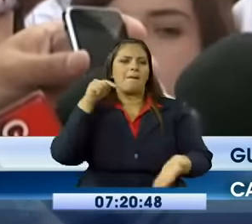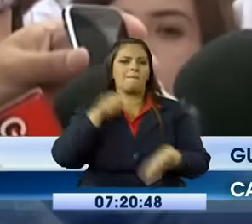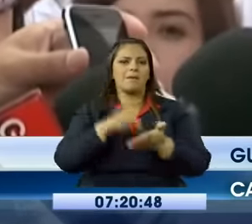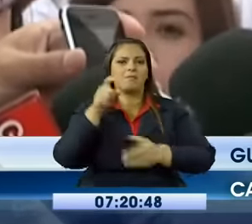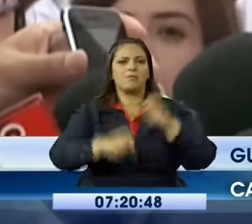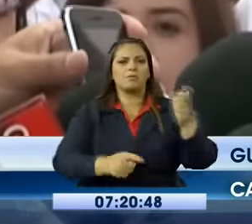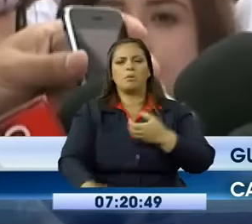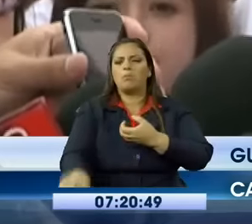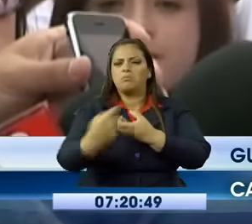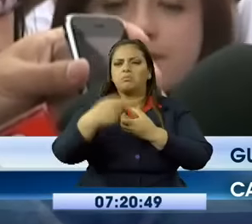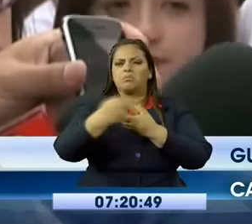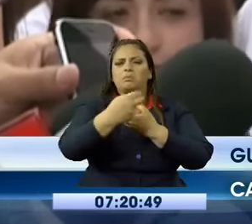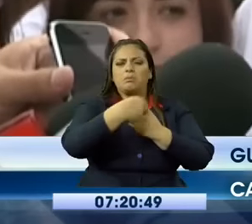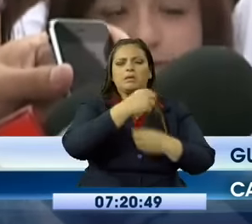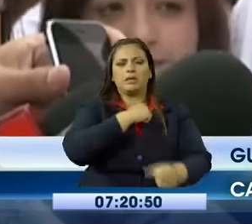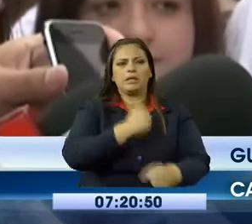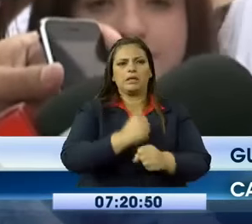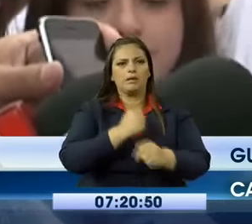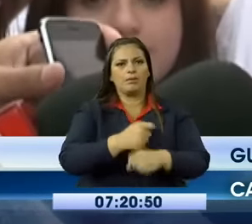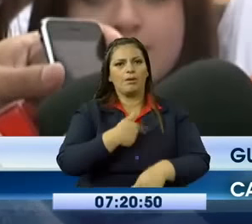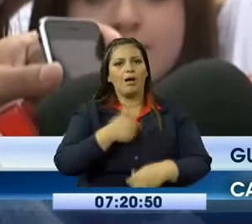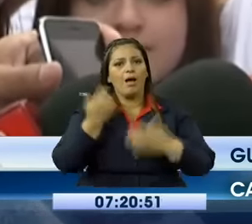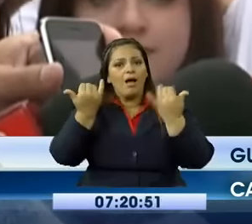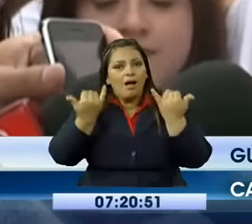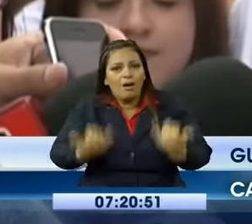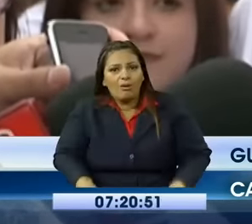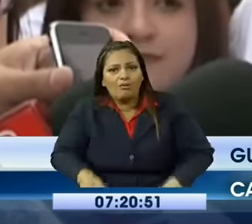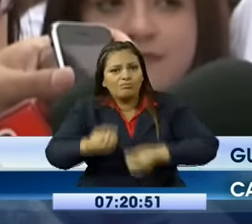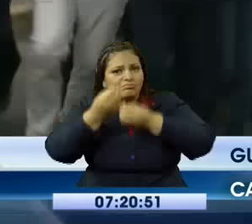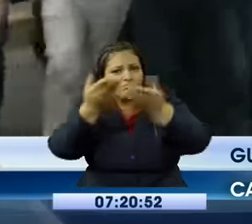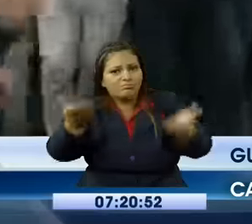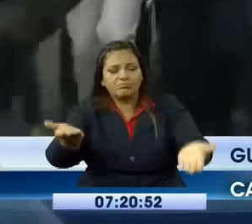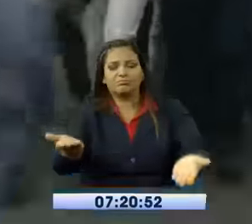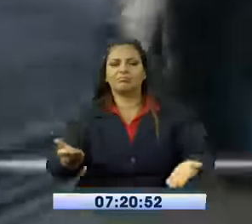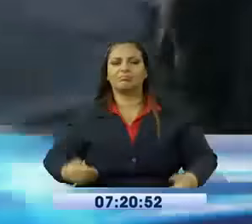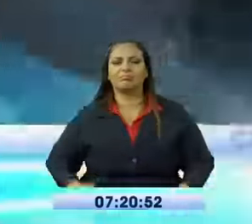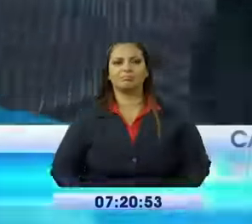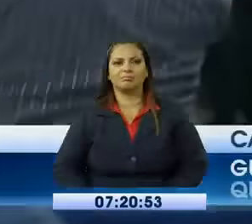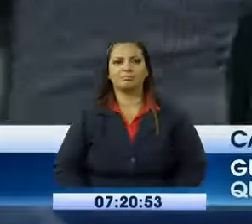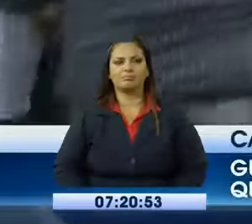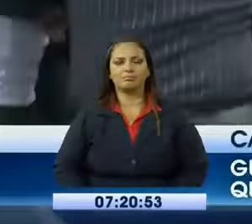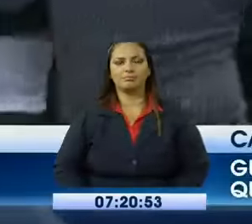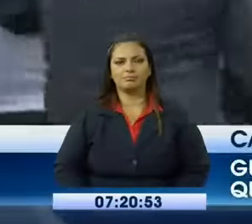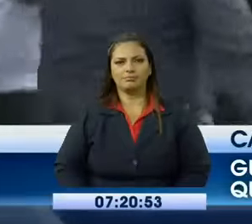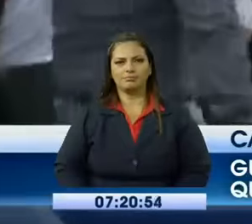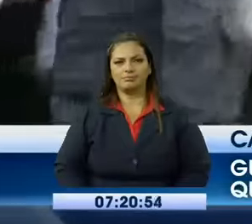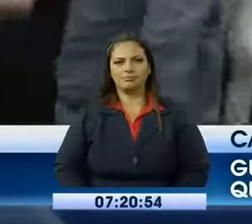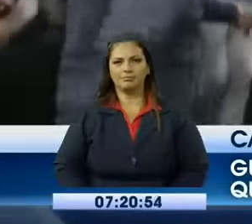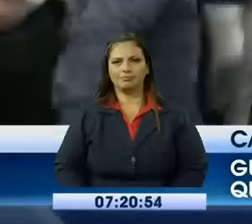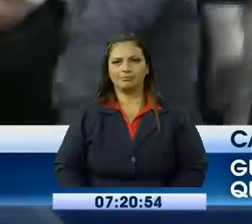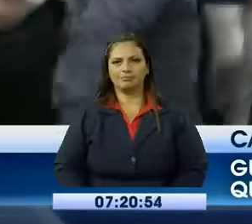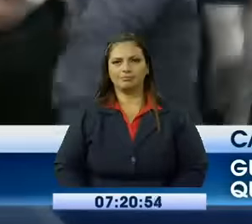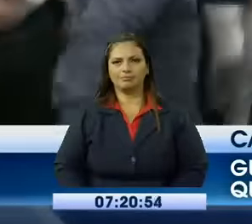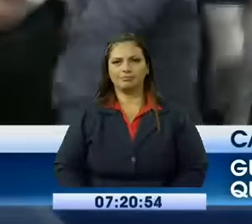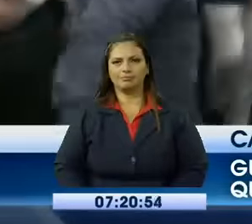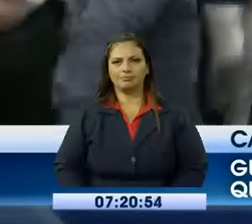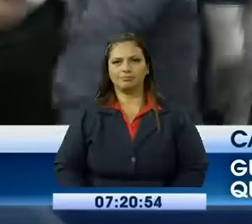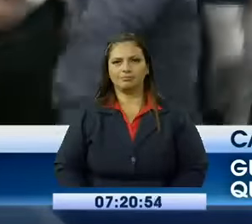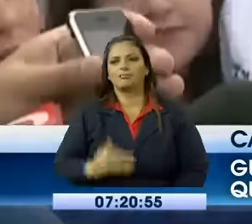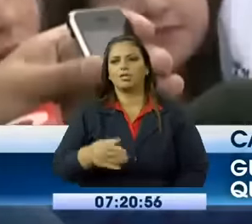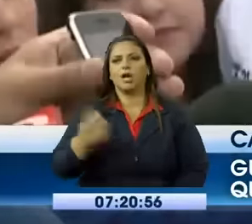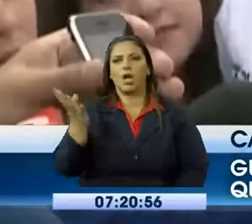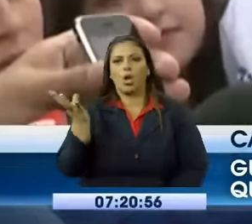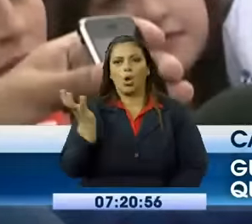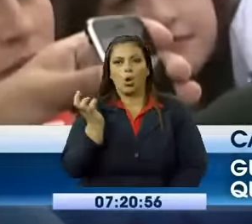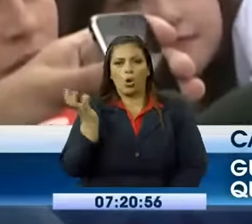yo pongo a disposición de todos los ecuatorianos. ¿Qué opinó sobre la nueva colocación de bonos del gobierno en el mercado